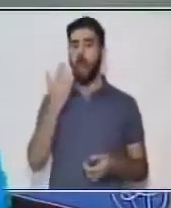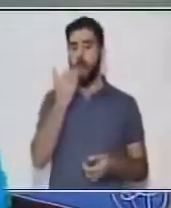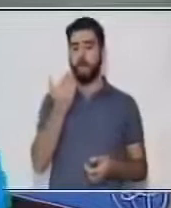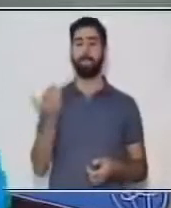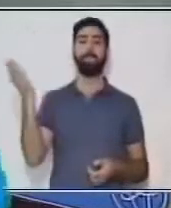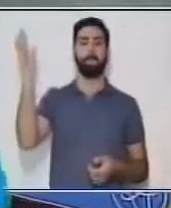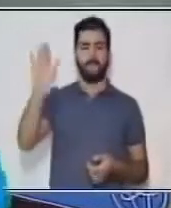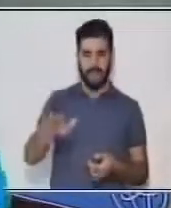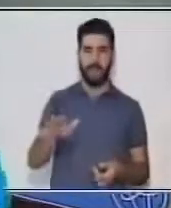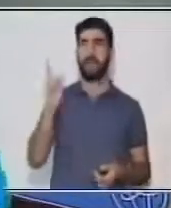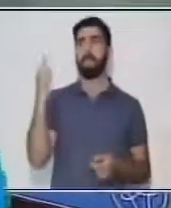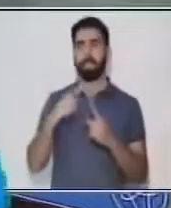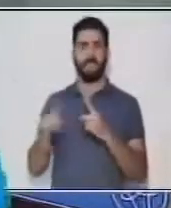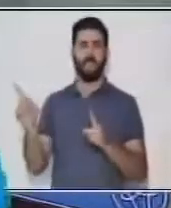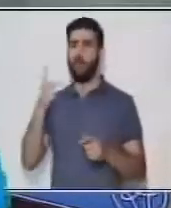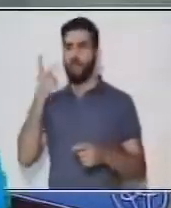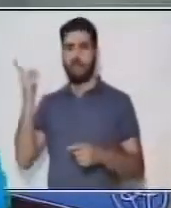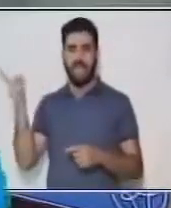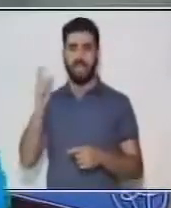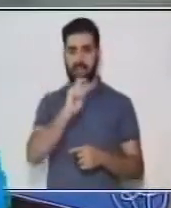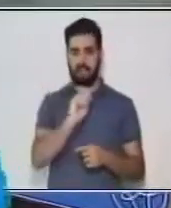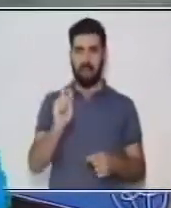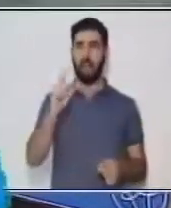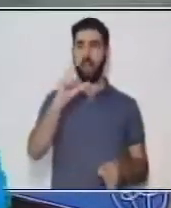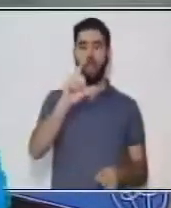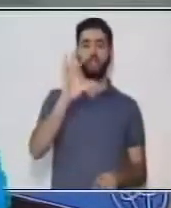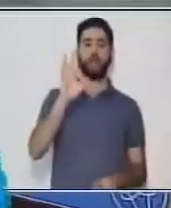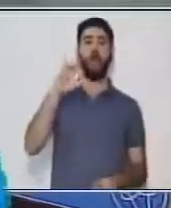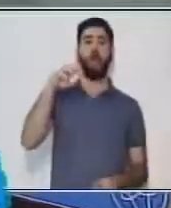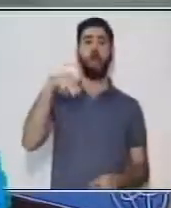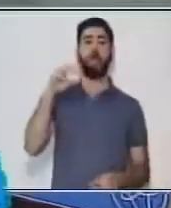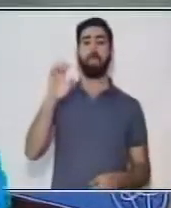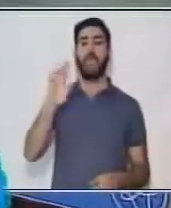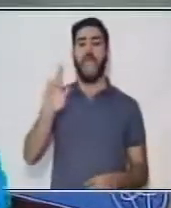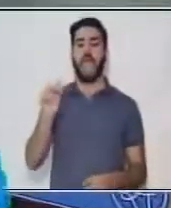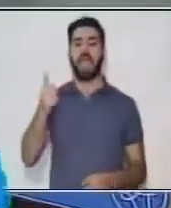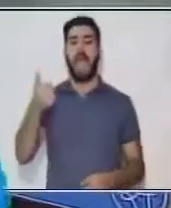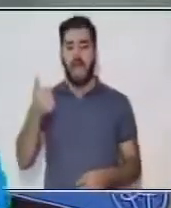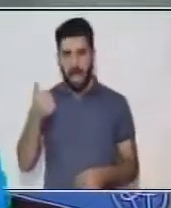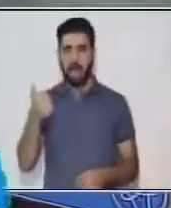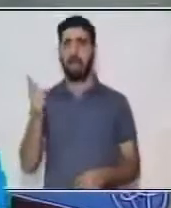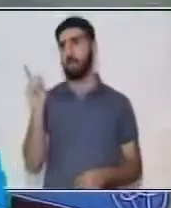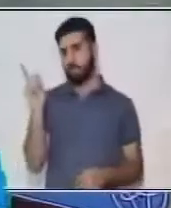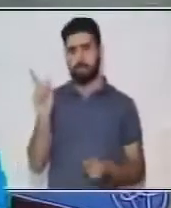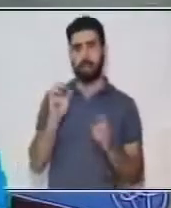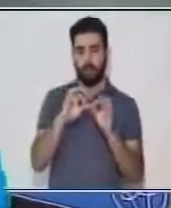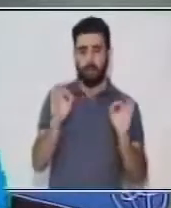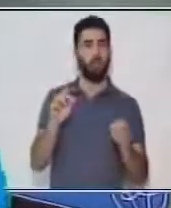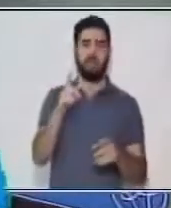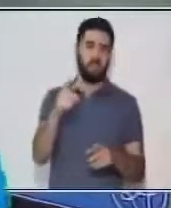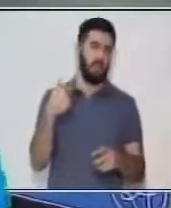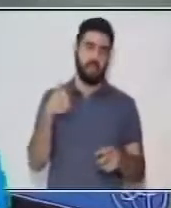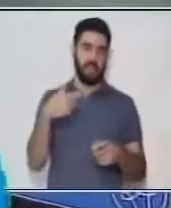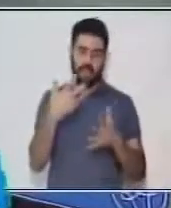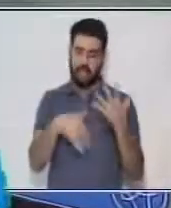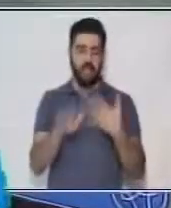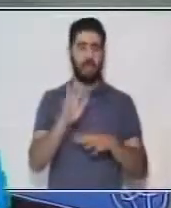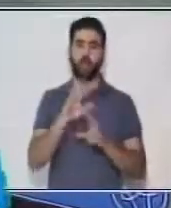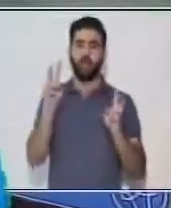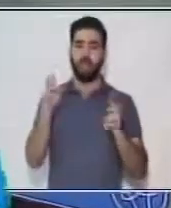Nos damos cuenta, por lo general, en el tiempo pasado, el verbo siempre va a terminar